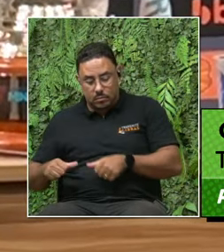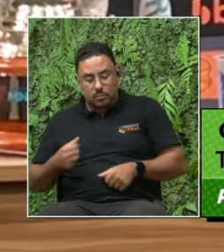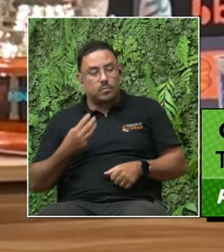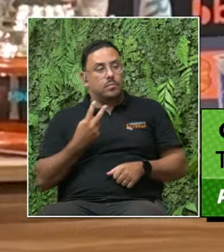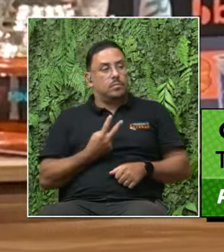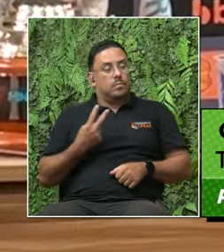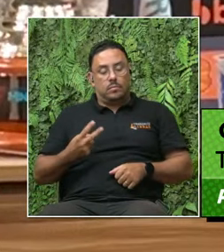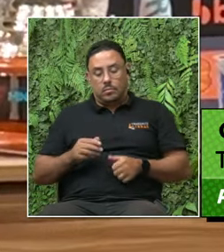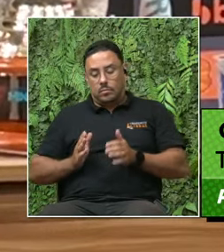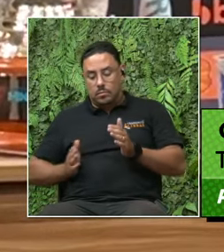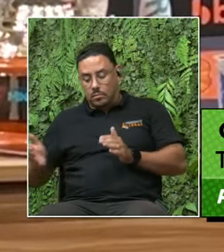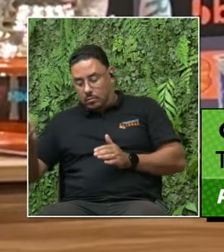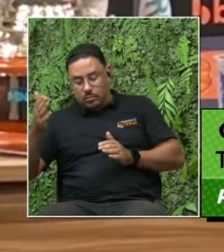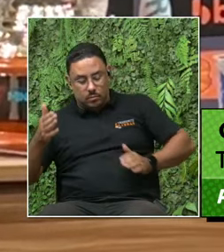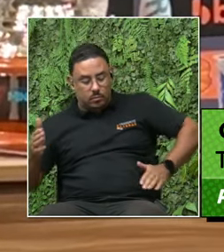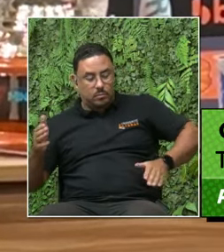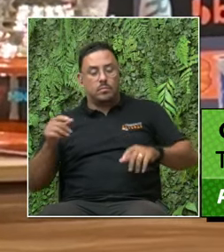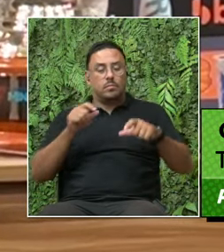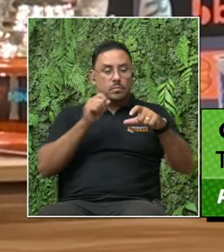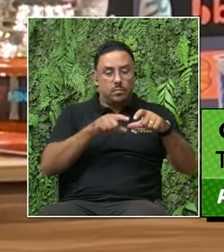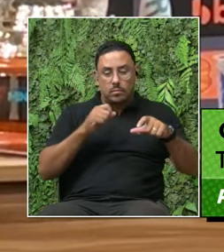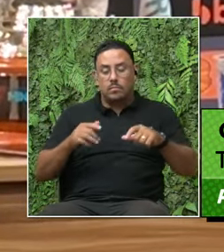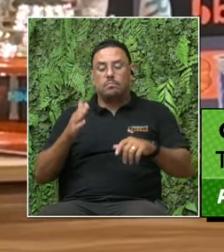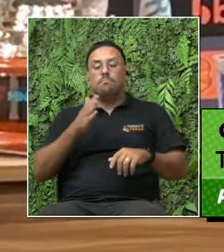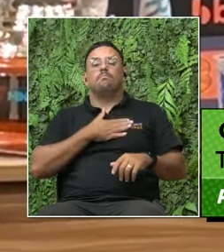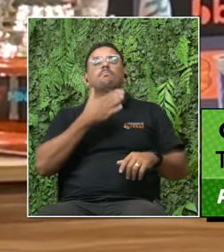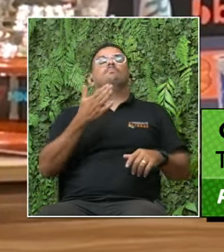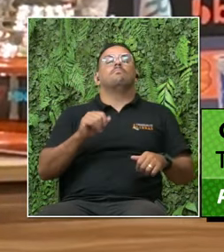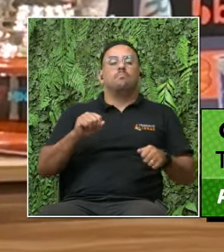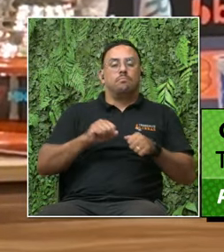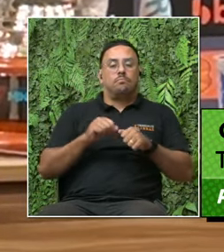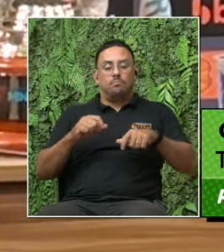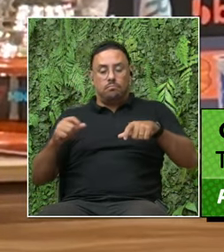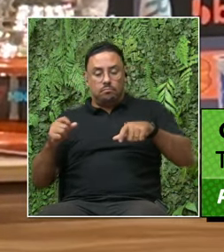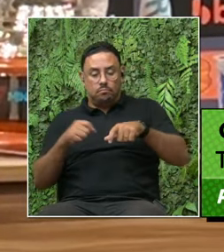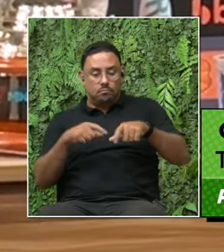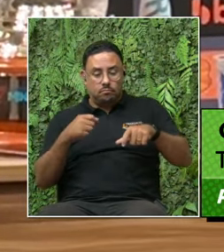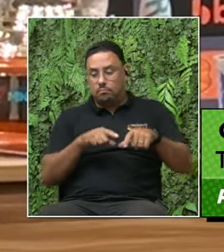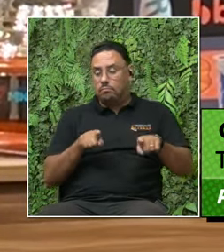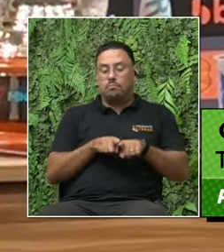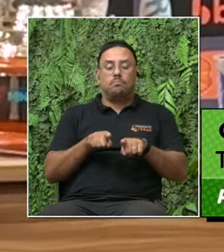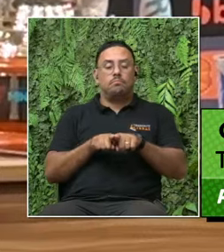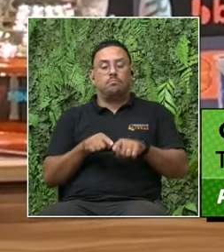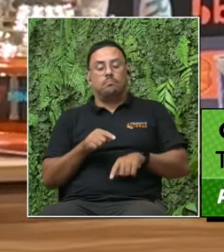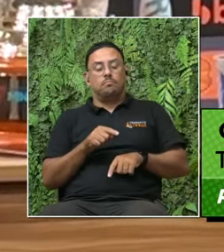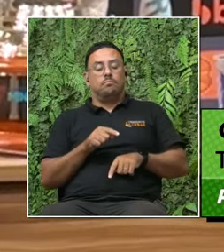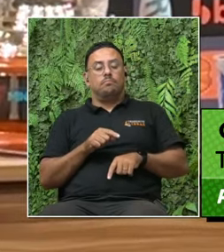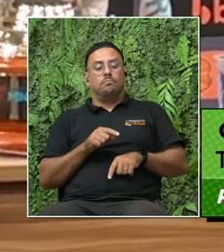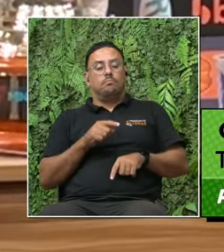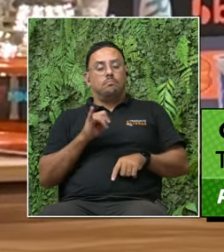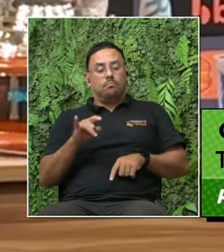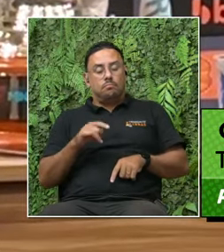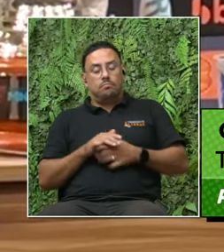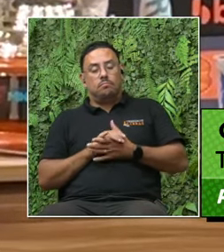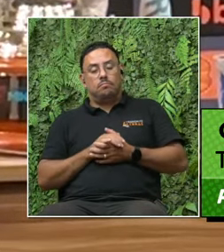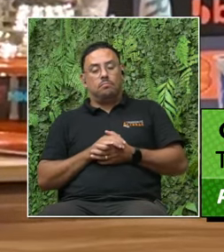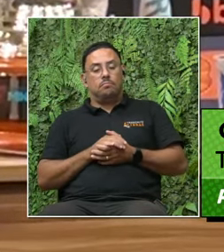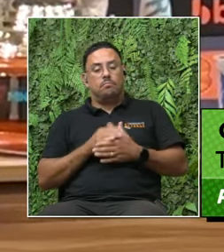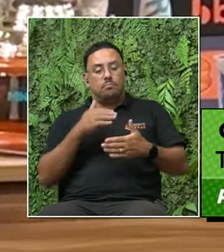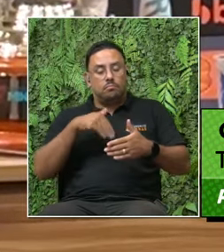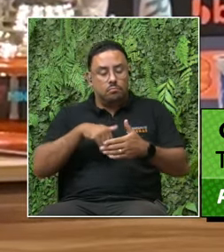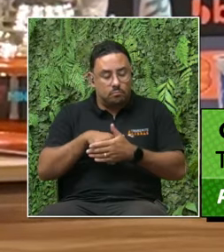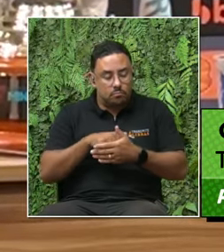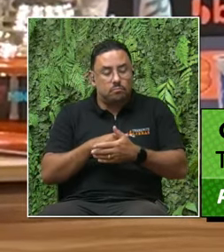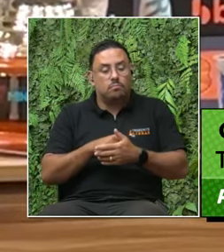deero ataquen para m haa sorpresa el ataque delero sias con